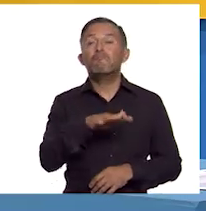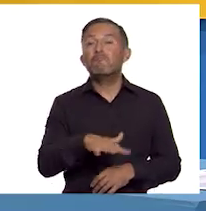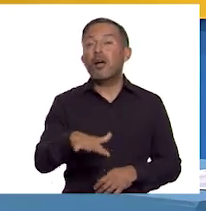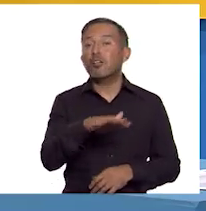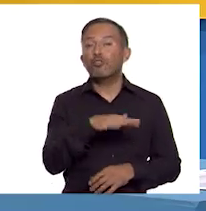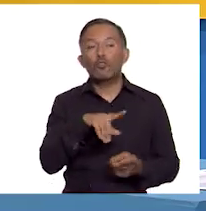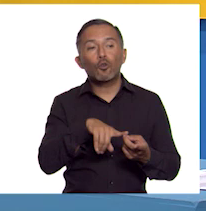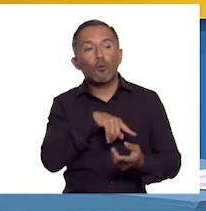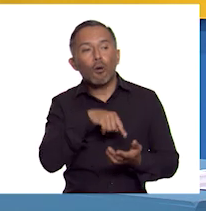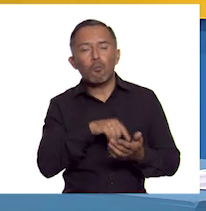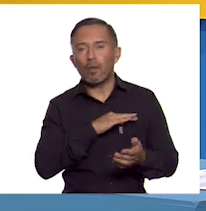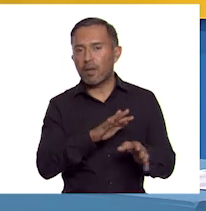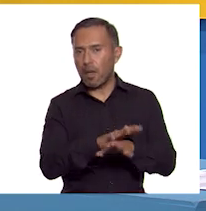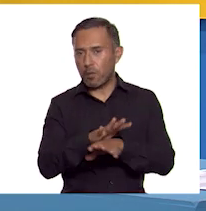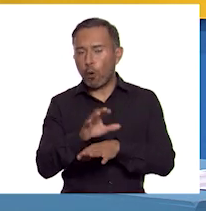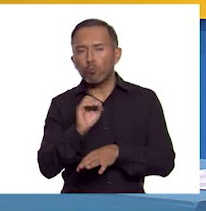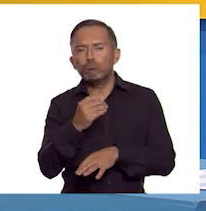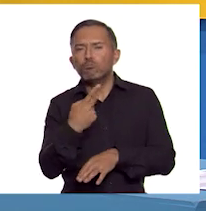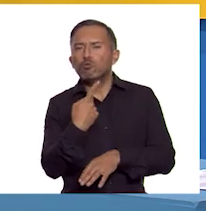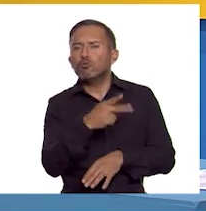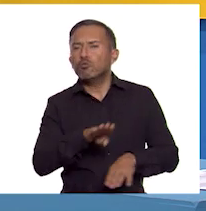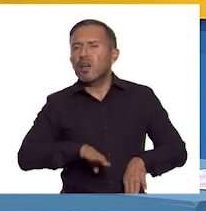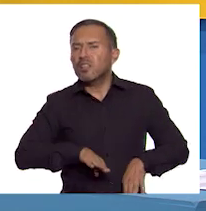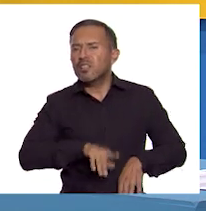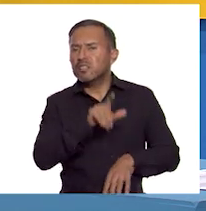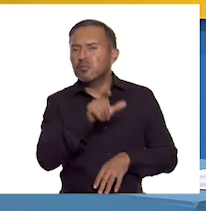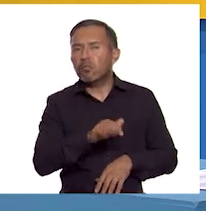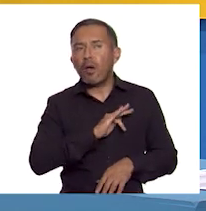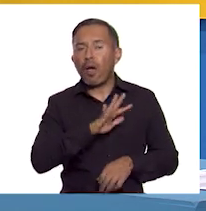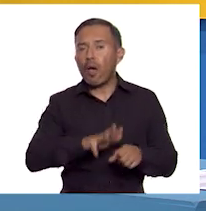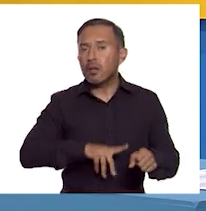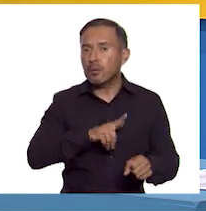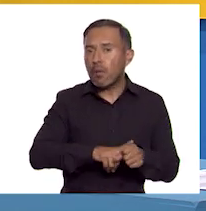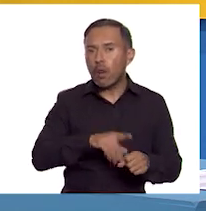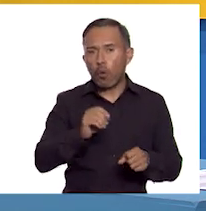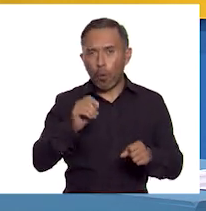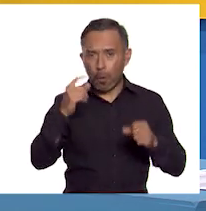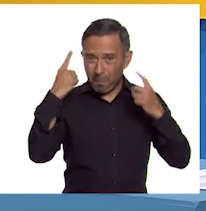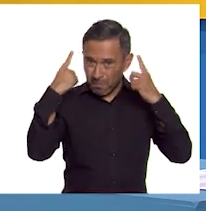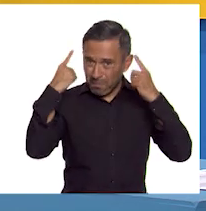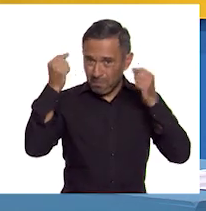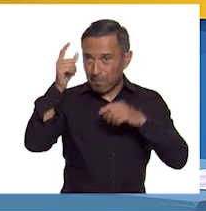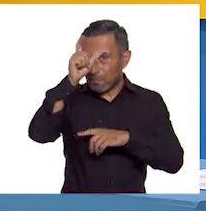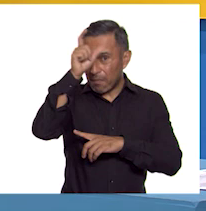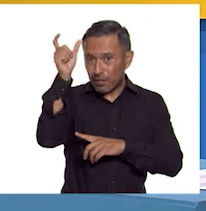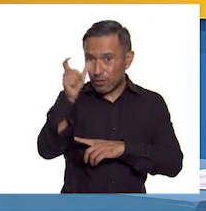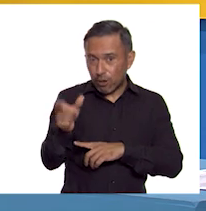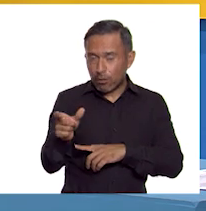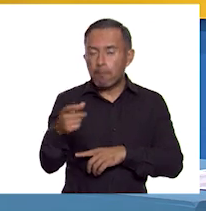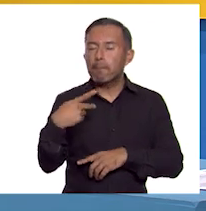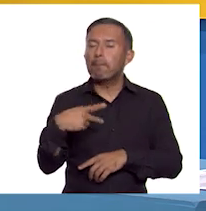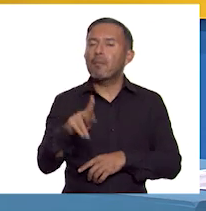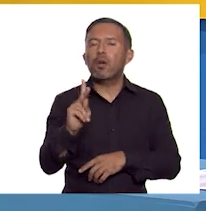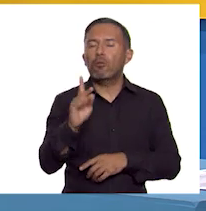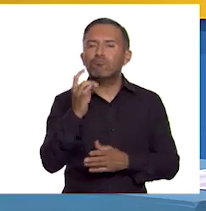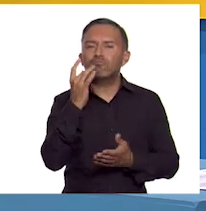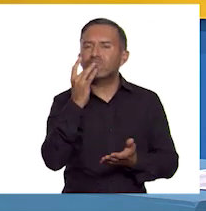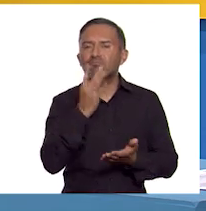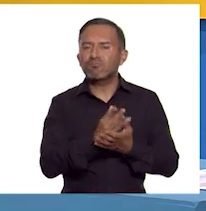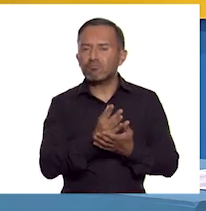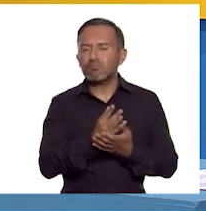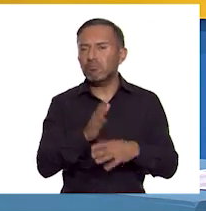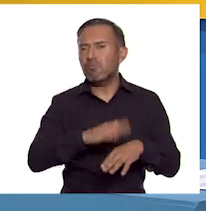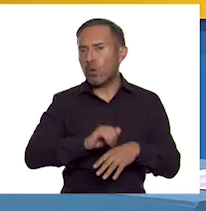o algunas de sus características. Pueden ser animales o marcianos, pero pueden ser reconocibles como similares a